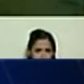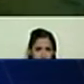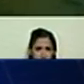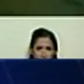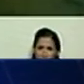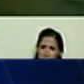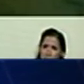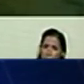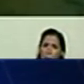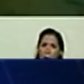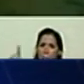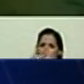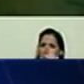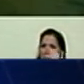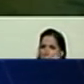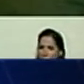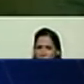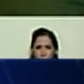la Fuerza Armada